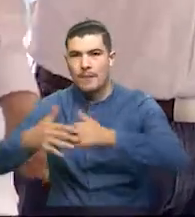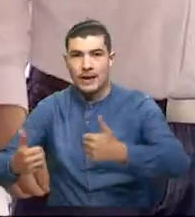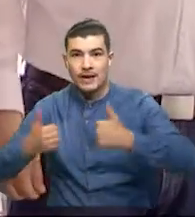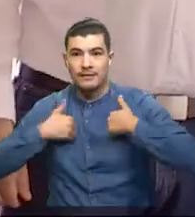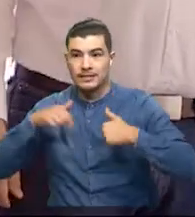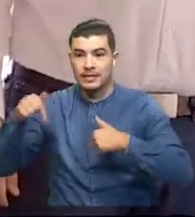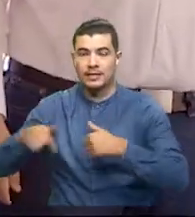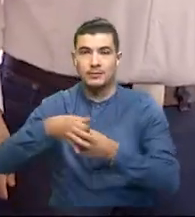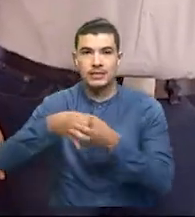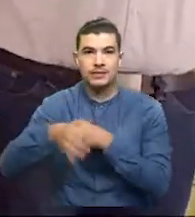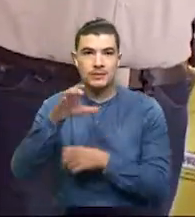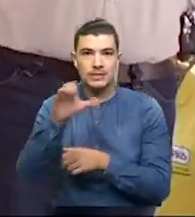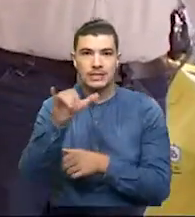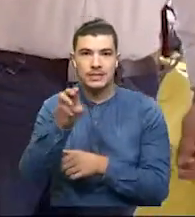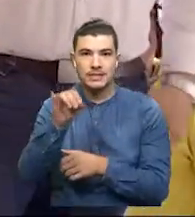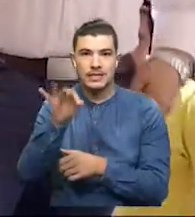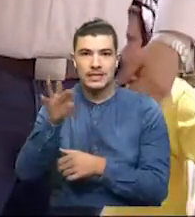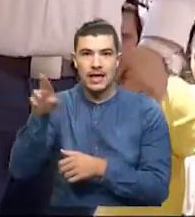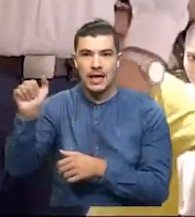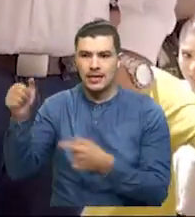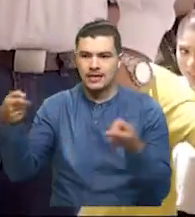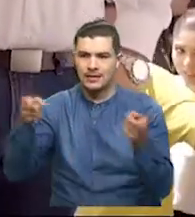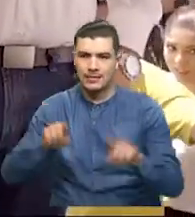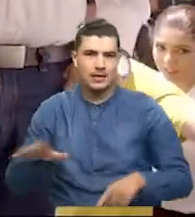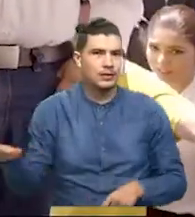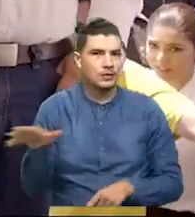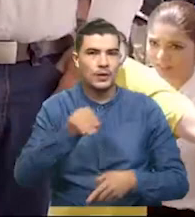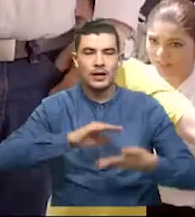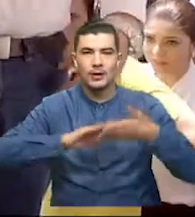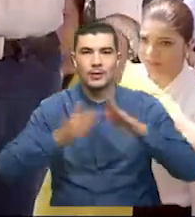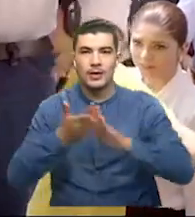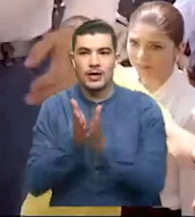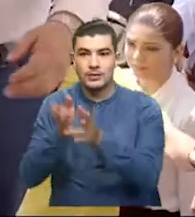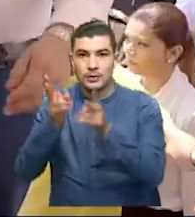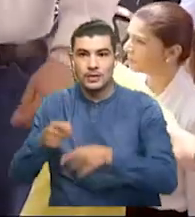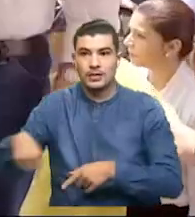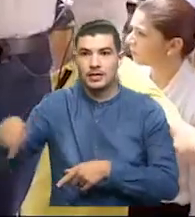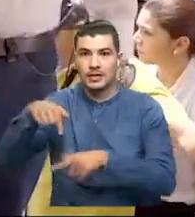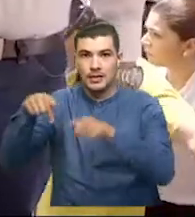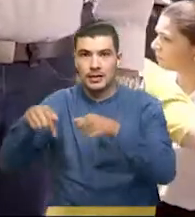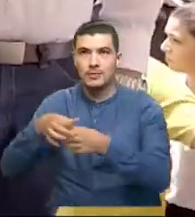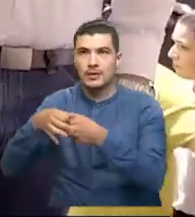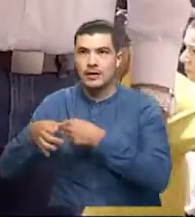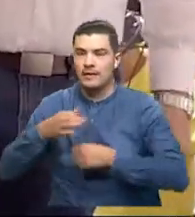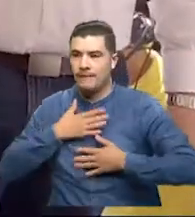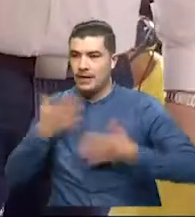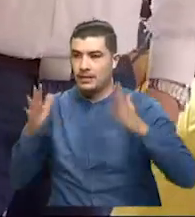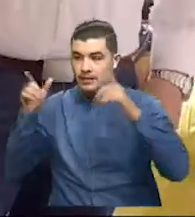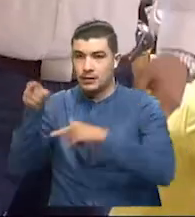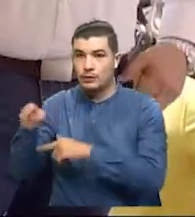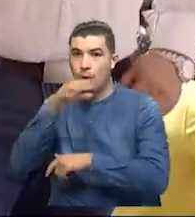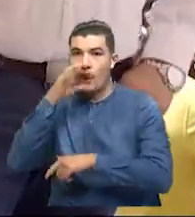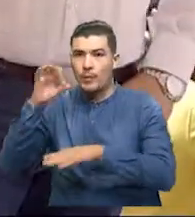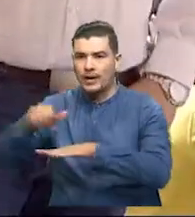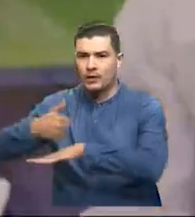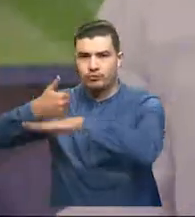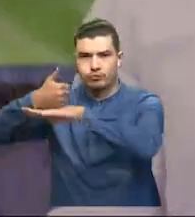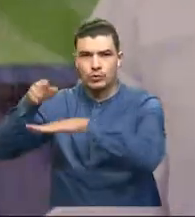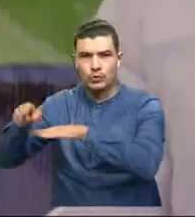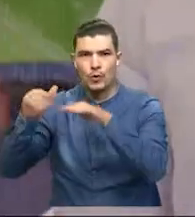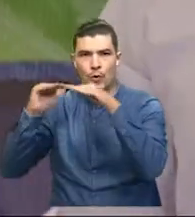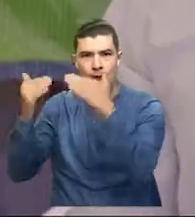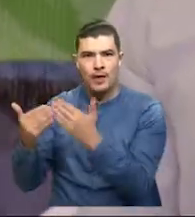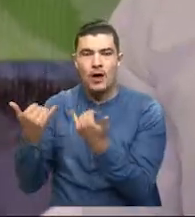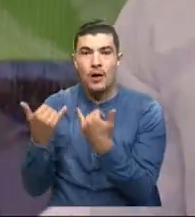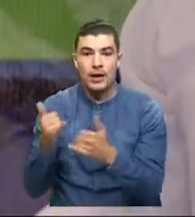los cimitarreños, pero sobre todo a la comunidad estudiantil. Felicitaciones, querido rector, nos va a seguir acompañando y ya está